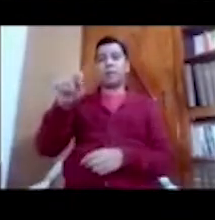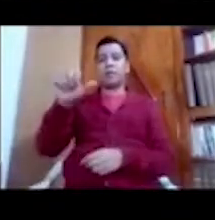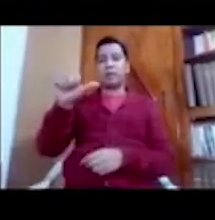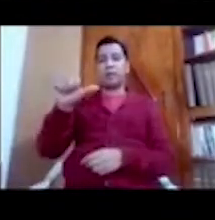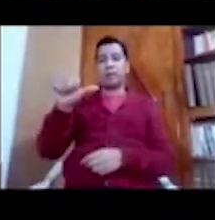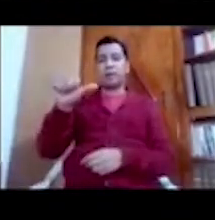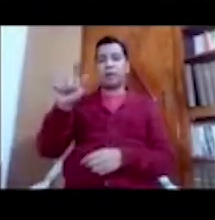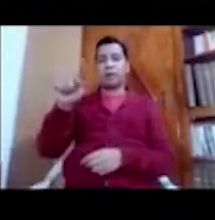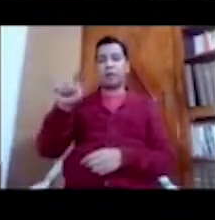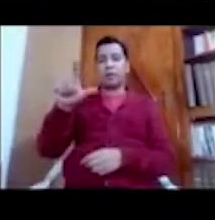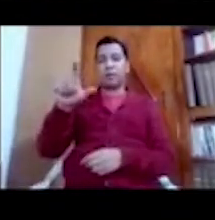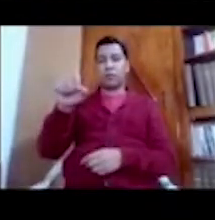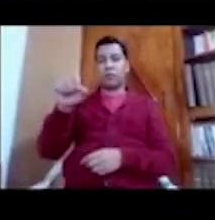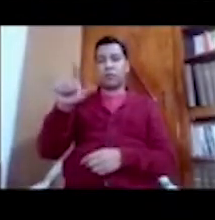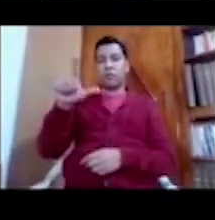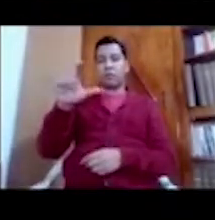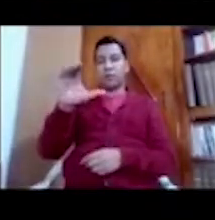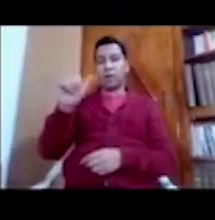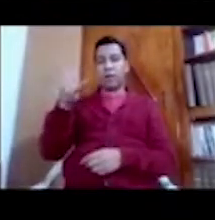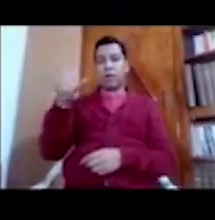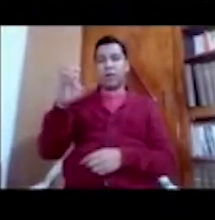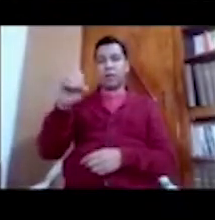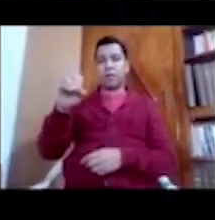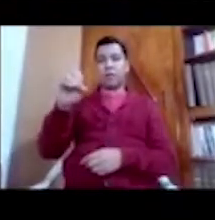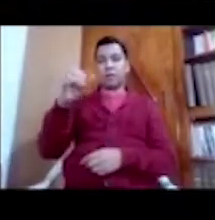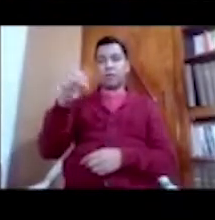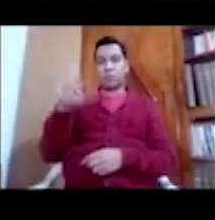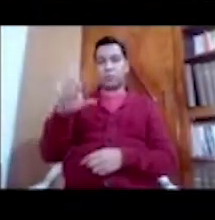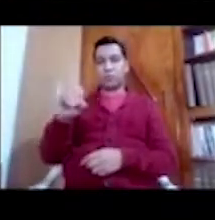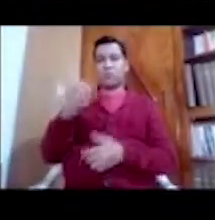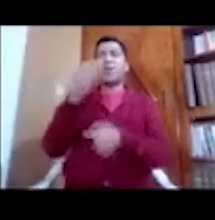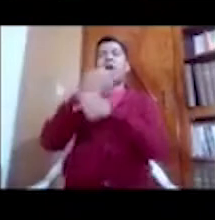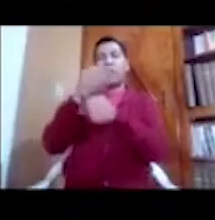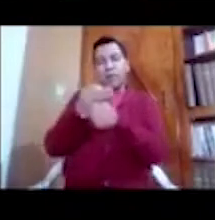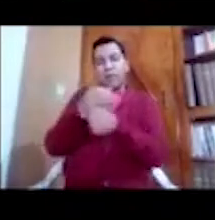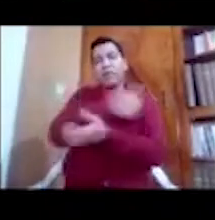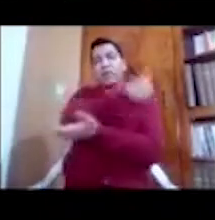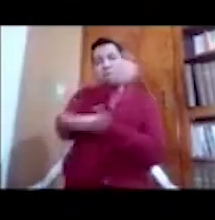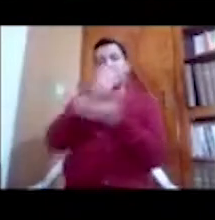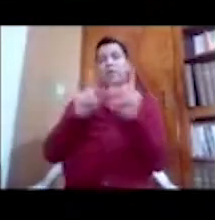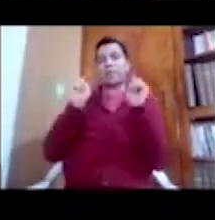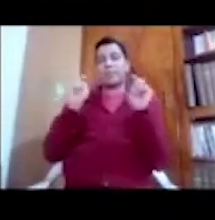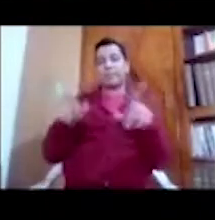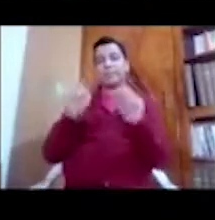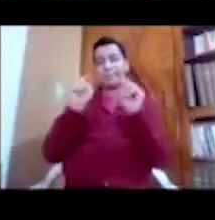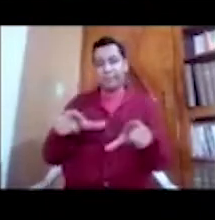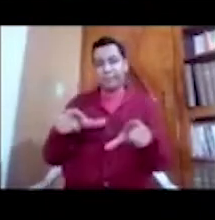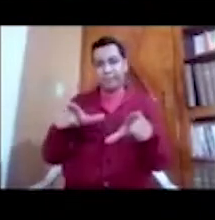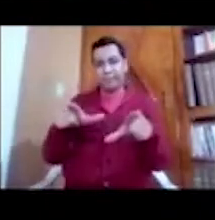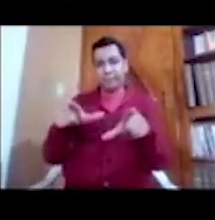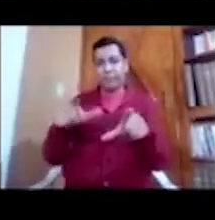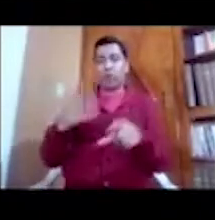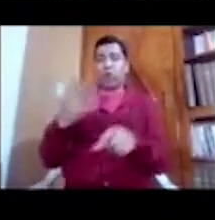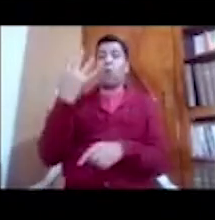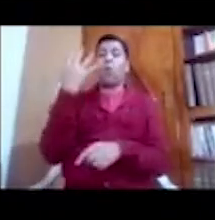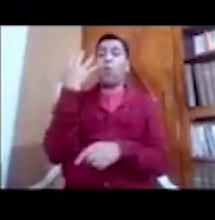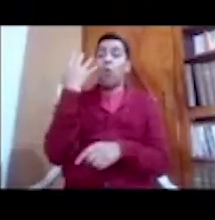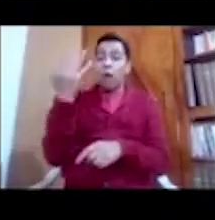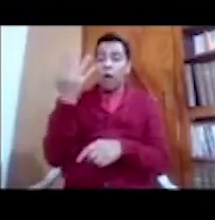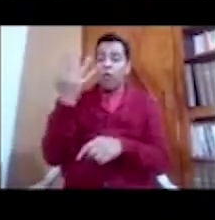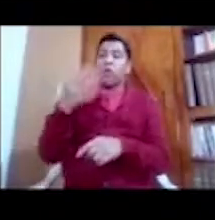Esa no es una triple alianza, es una cuádruple alianza, son cuatro altépetl o ciudades-estado las que